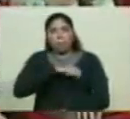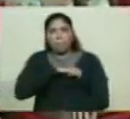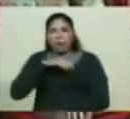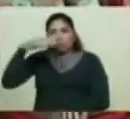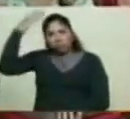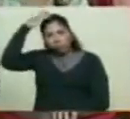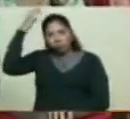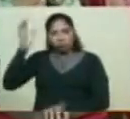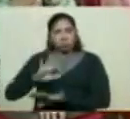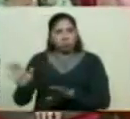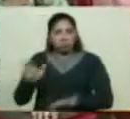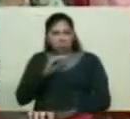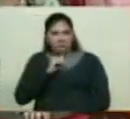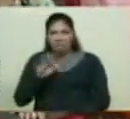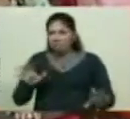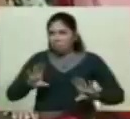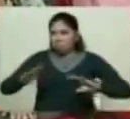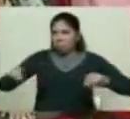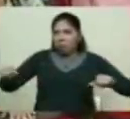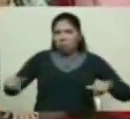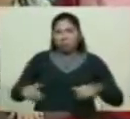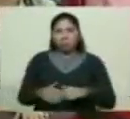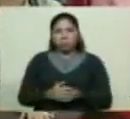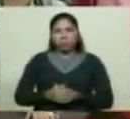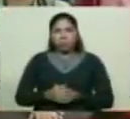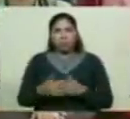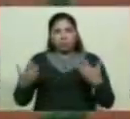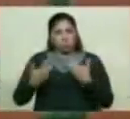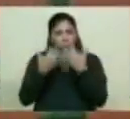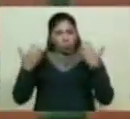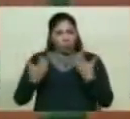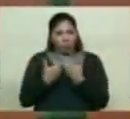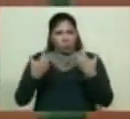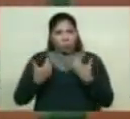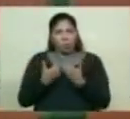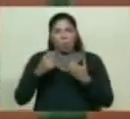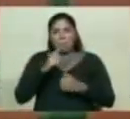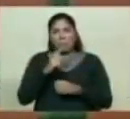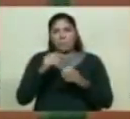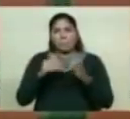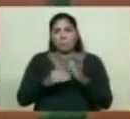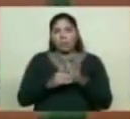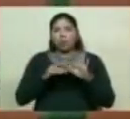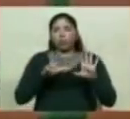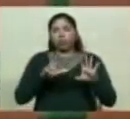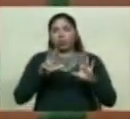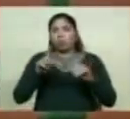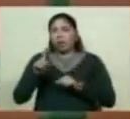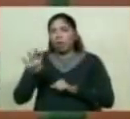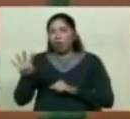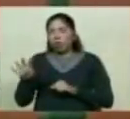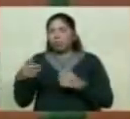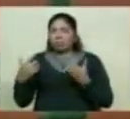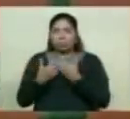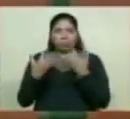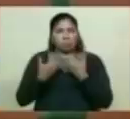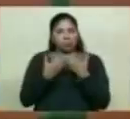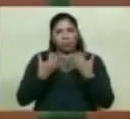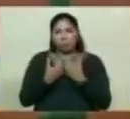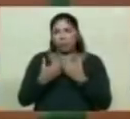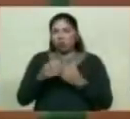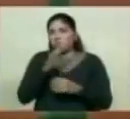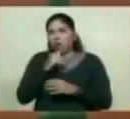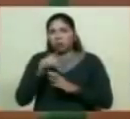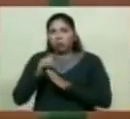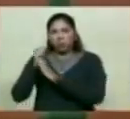desatada en 1814 por 11 thomas weber había acabado con todo vestigio de autoridad